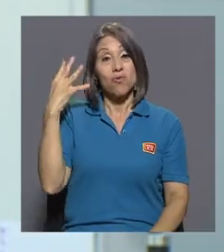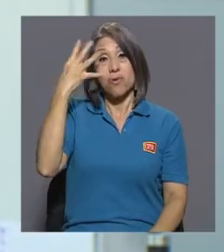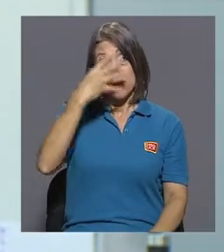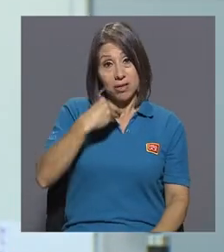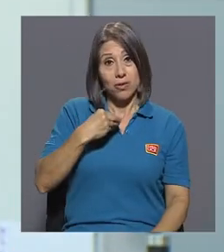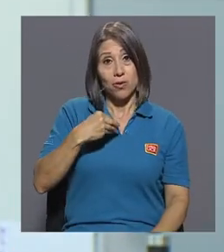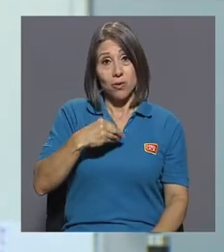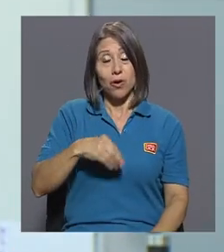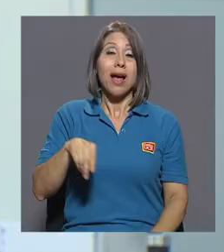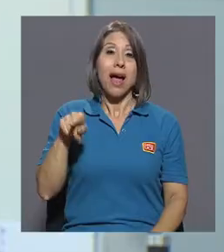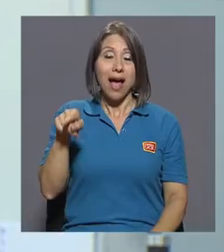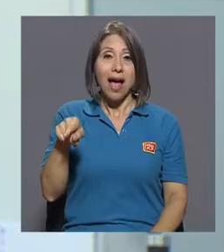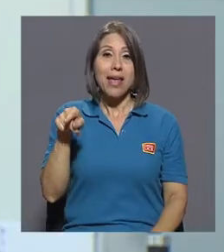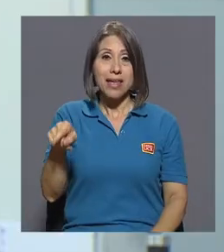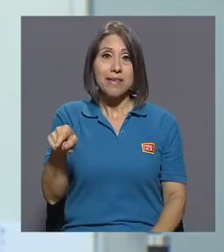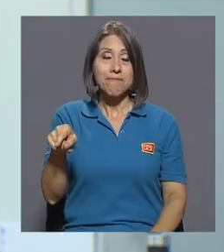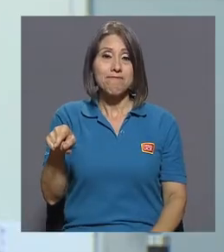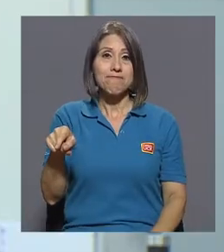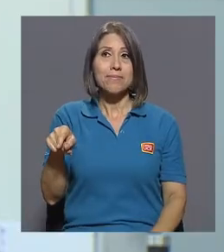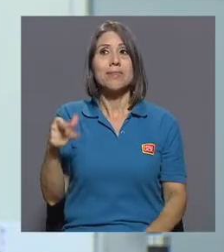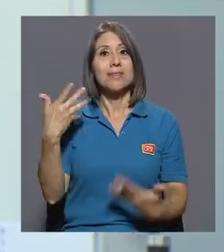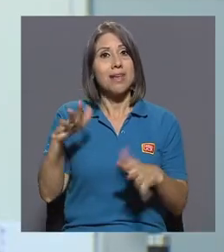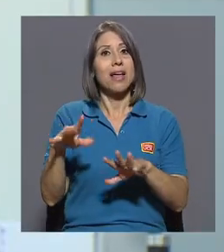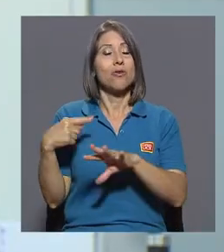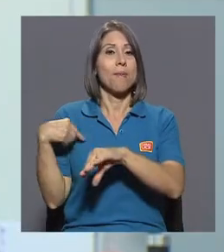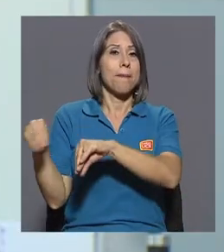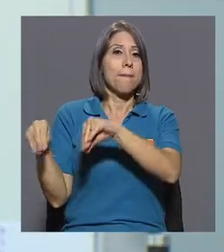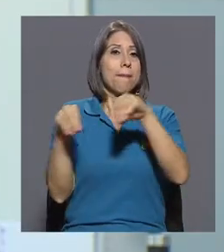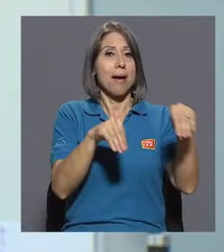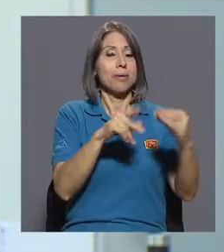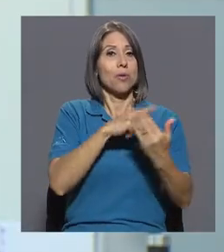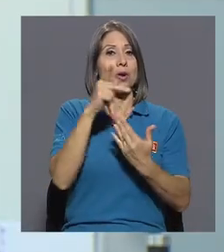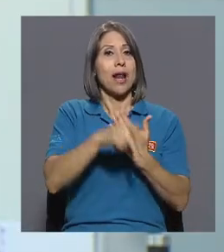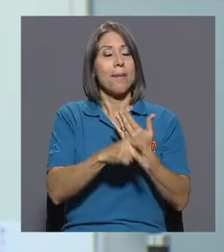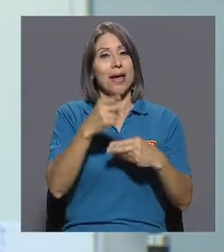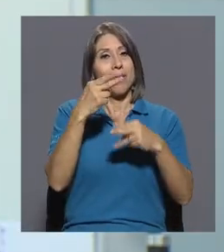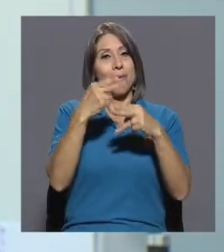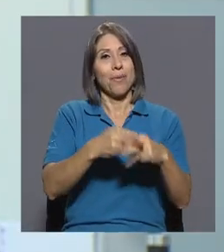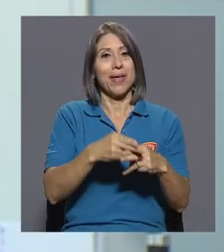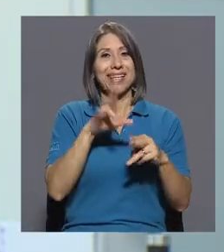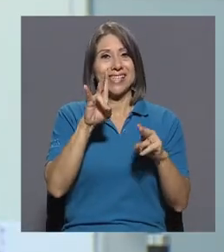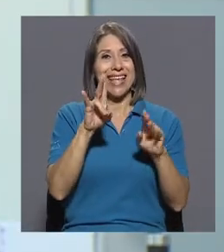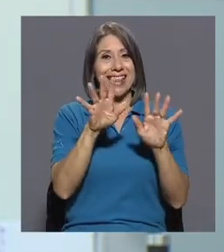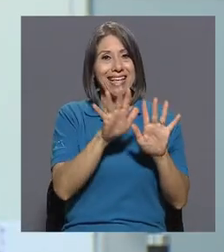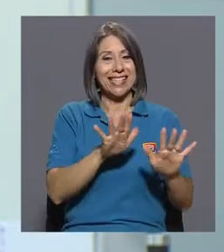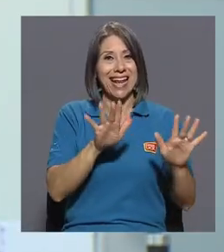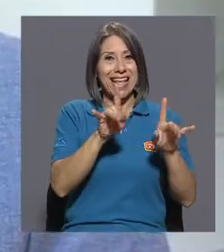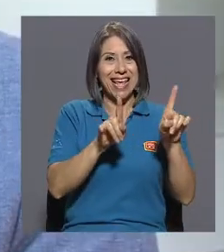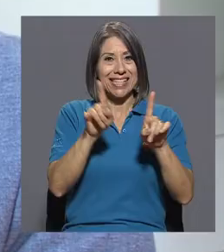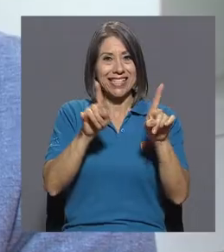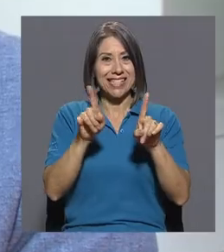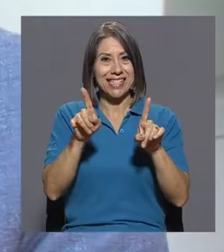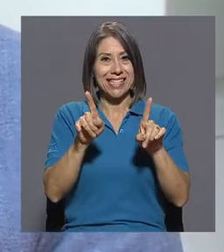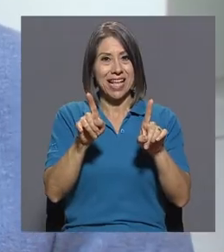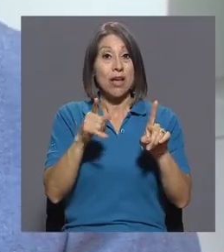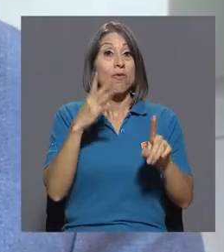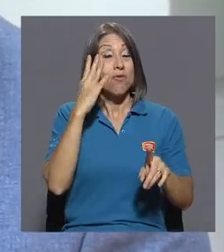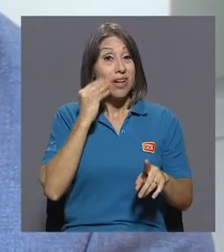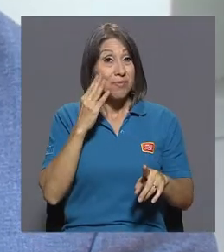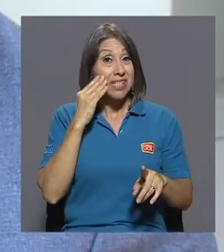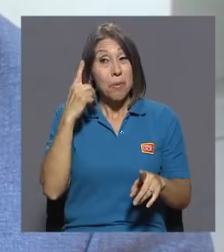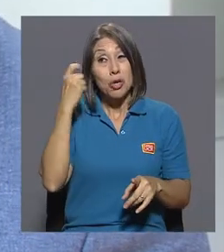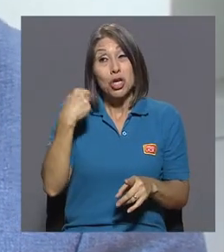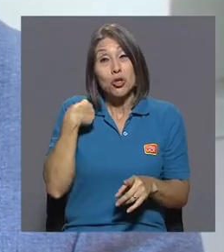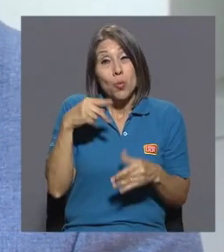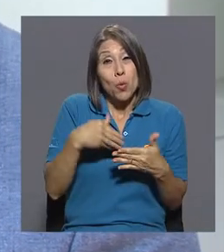que me pasó a 7 estrellas, que fue toda una experiencia en sí, porque igual yo todavía era muy pollito. ¿Borrón y cuenta nueva? ¿Se llamaba ese trabajo